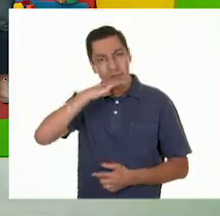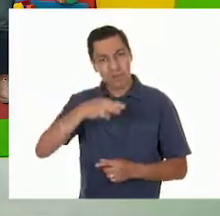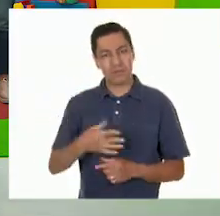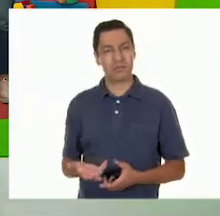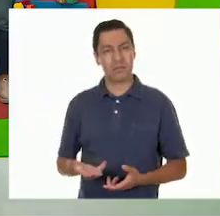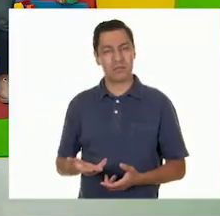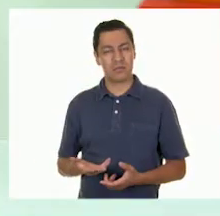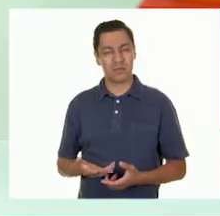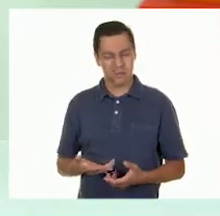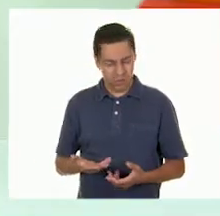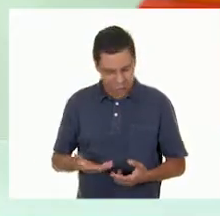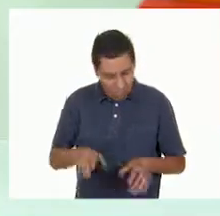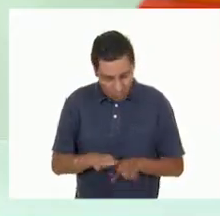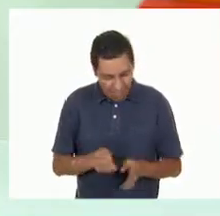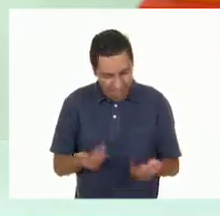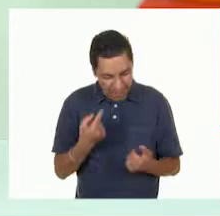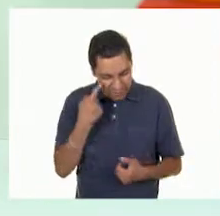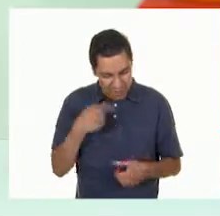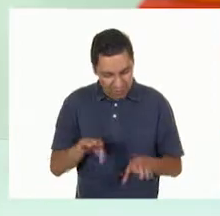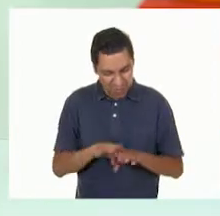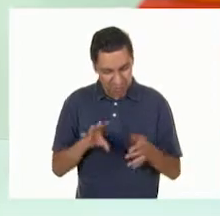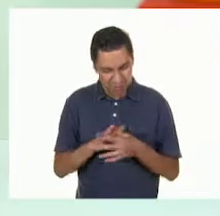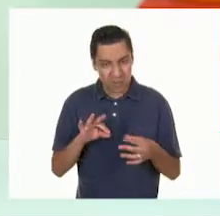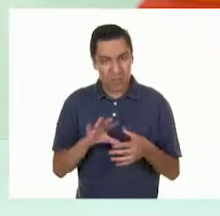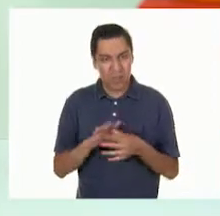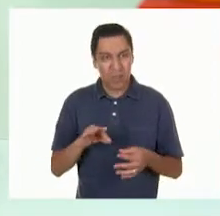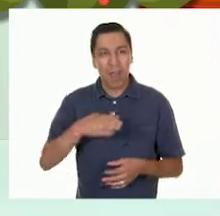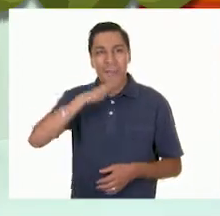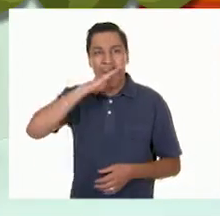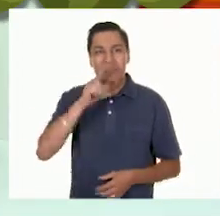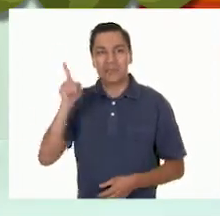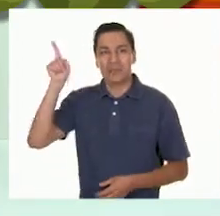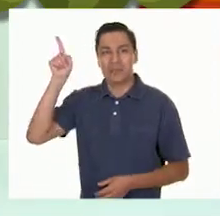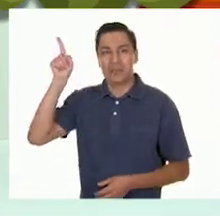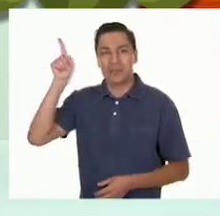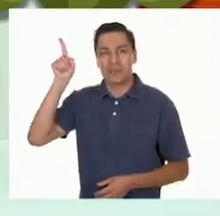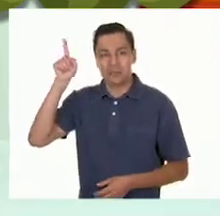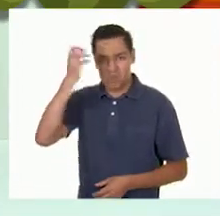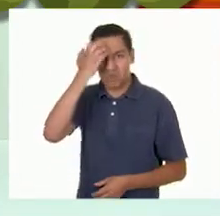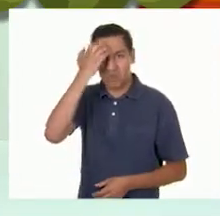conoces pues el maíz que yo conozco es como este